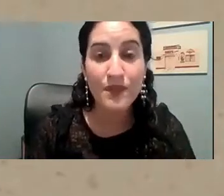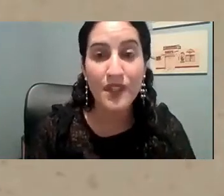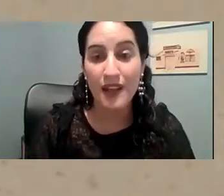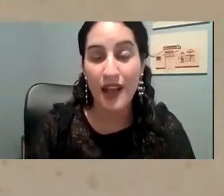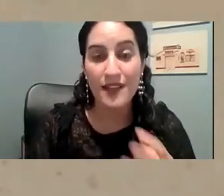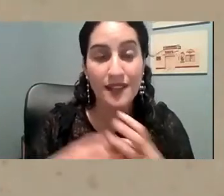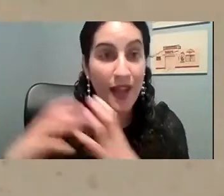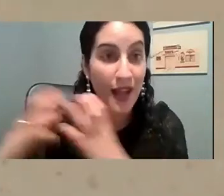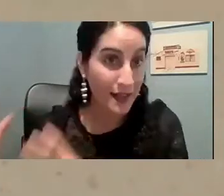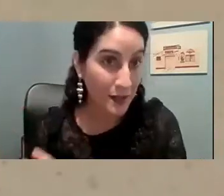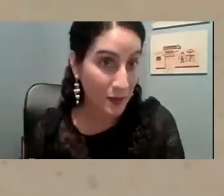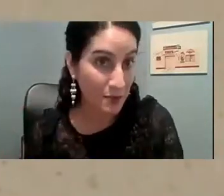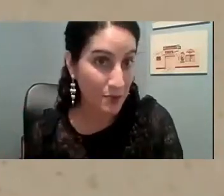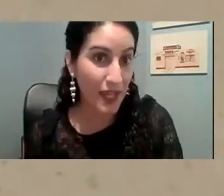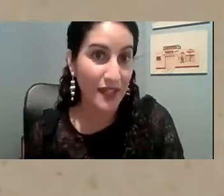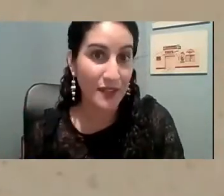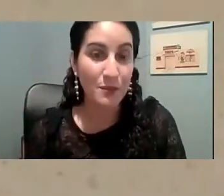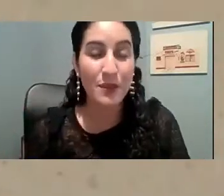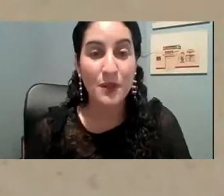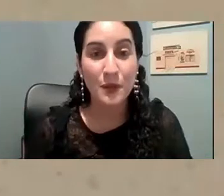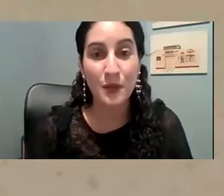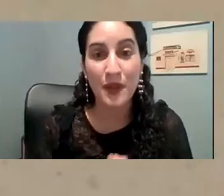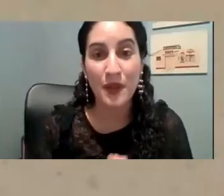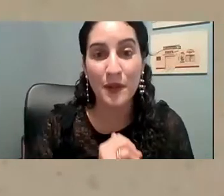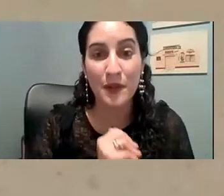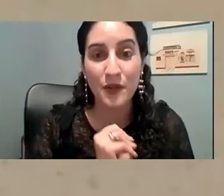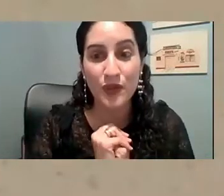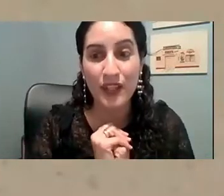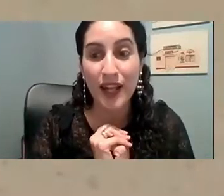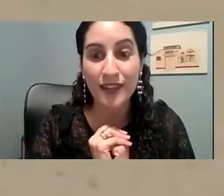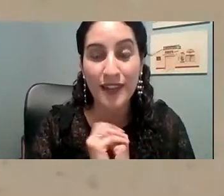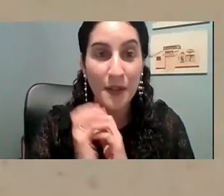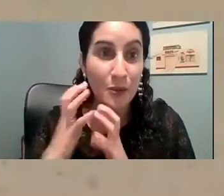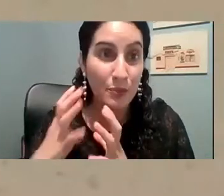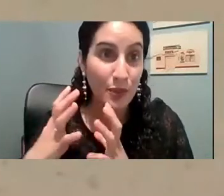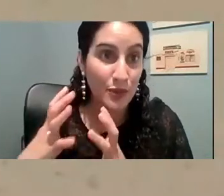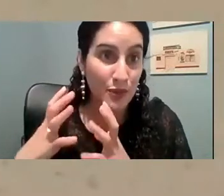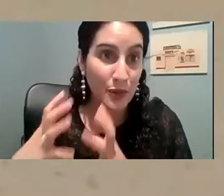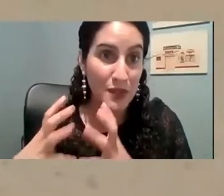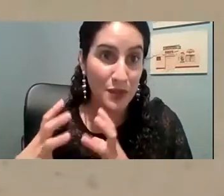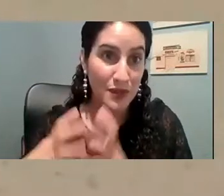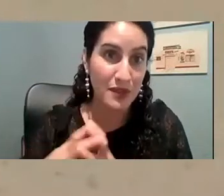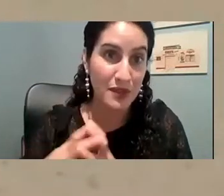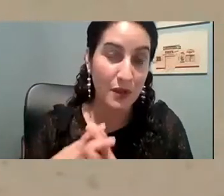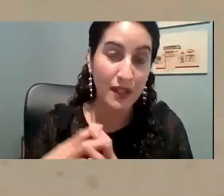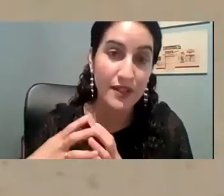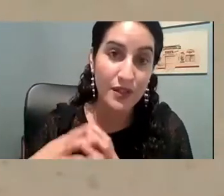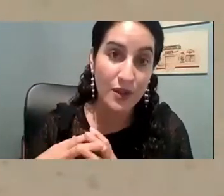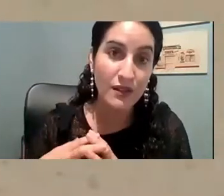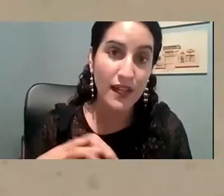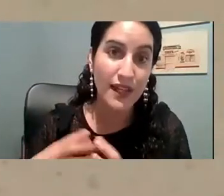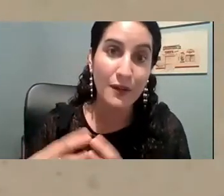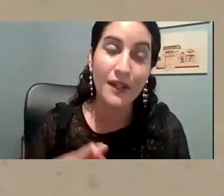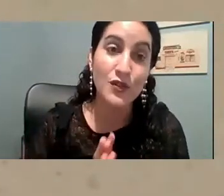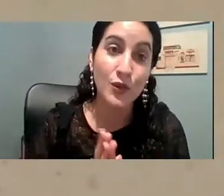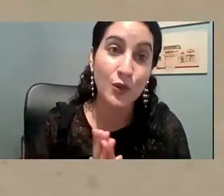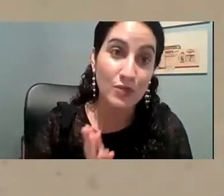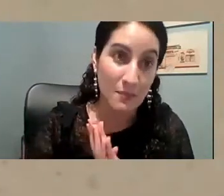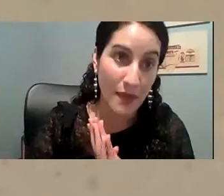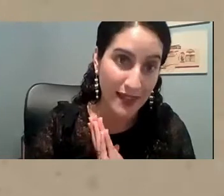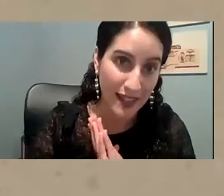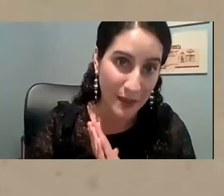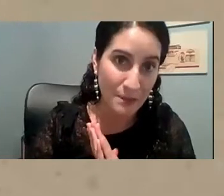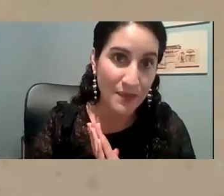Perú, hasta arte contemporáneo. Uno de los grandes grupos gruesos de nuestra colección es la